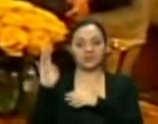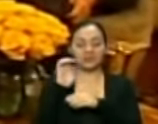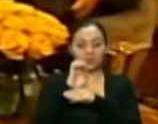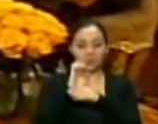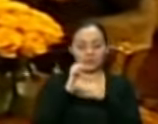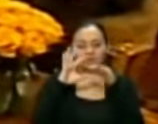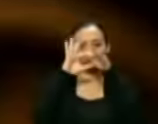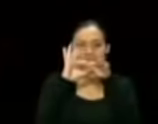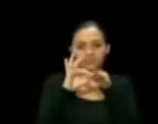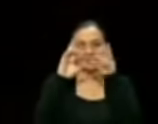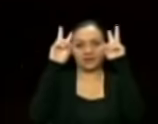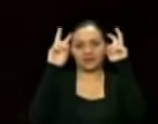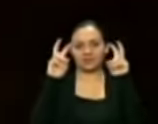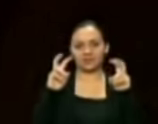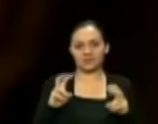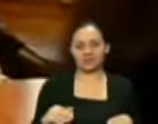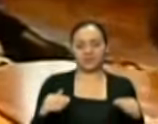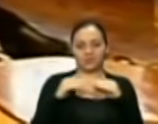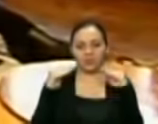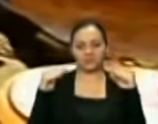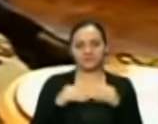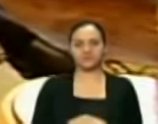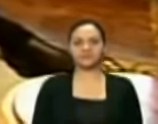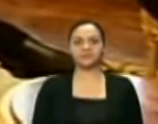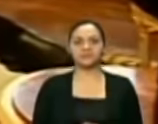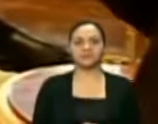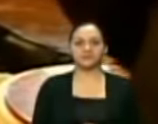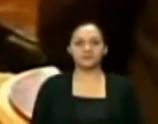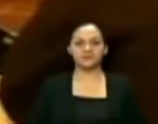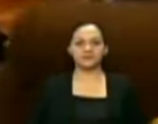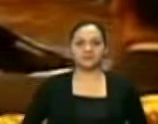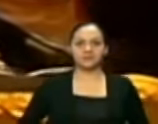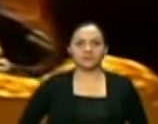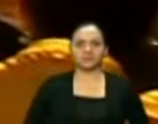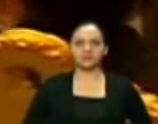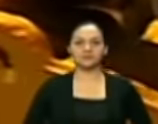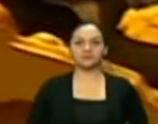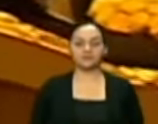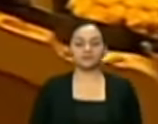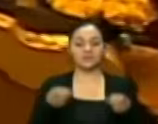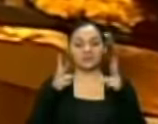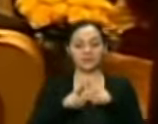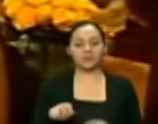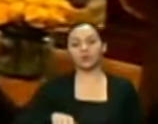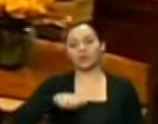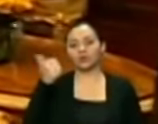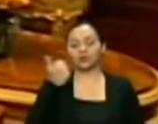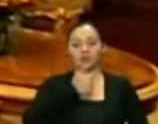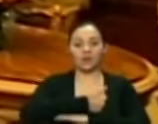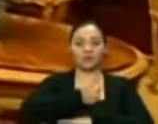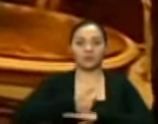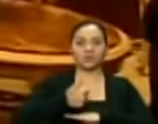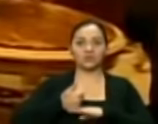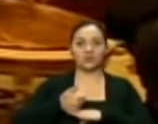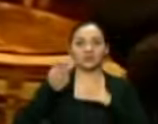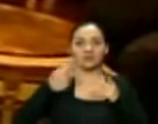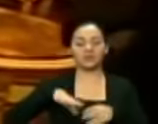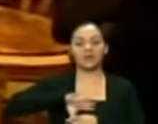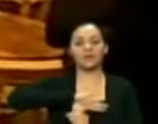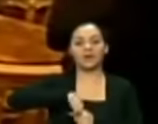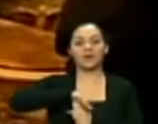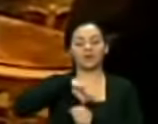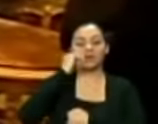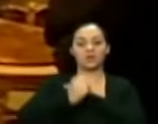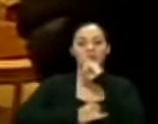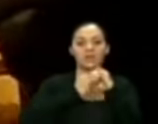manejan varios temas en común, María Fernanda. Así es, Víctor. Ahí podemos también ver otra autoridad de nuestro país, el canciller Ricardo Patiño.